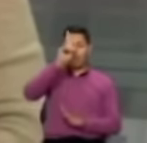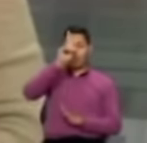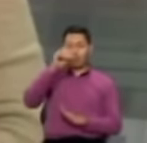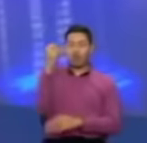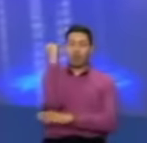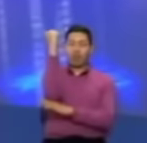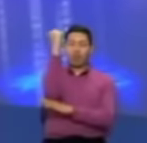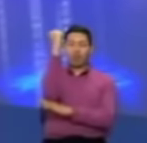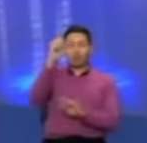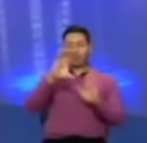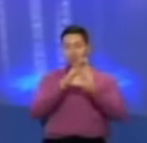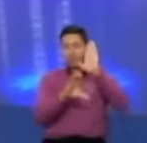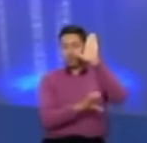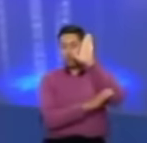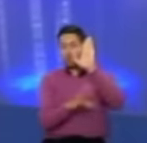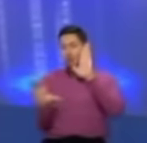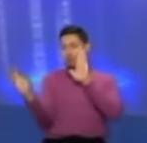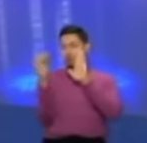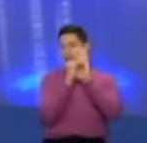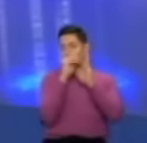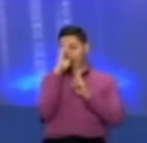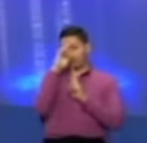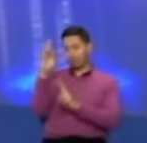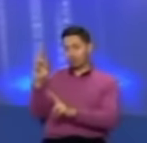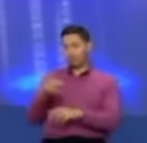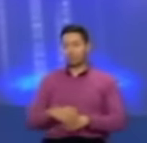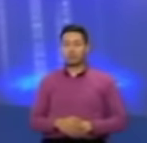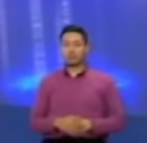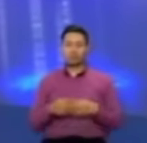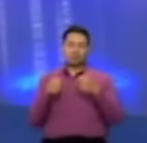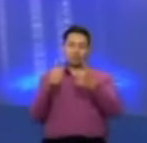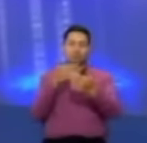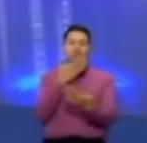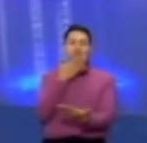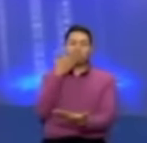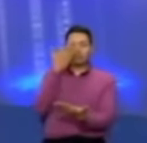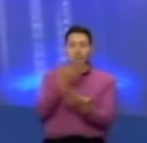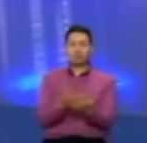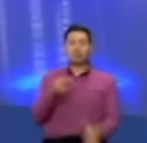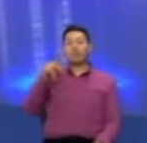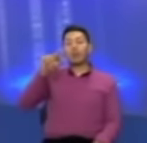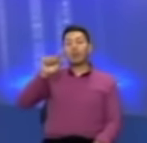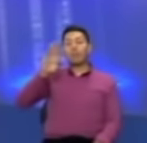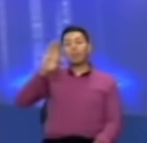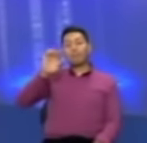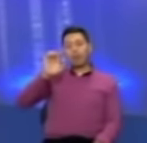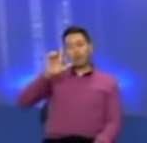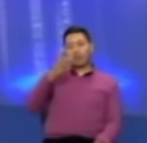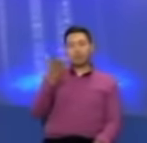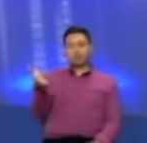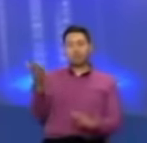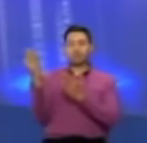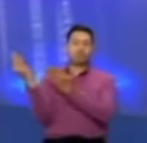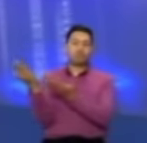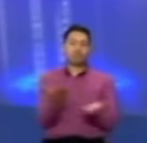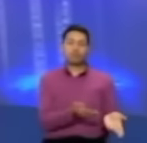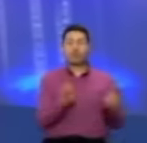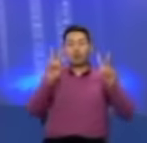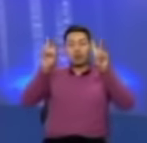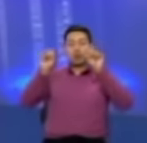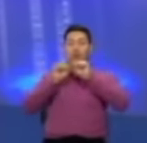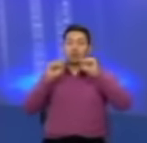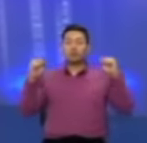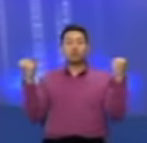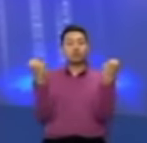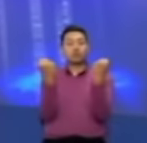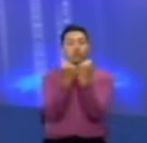desarrollar otros elementos a lo largo de esta entrevista. Pavel, bienvenido a Ecuador No Para. Y un poco en el tema social, enfatizar